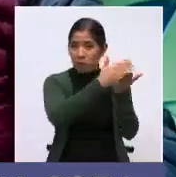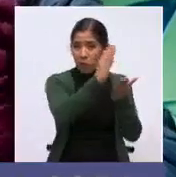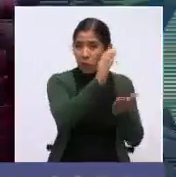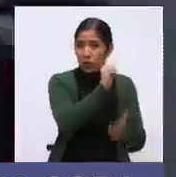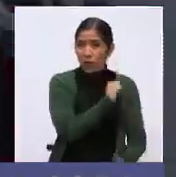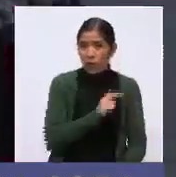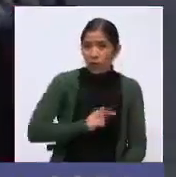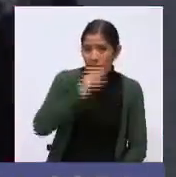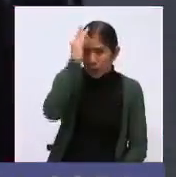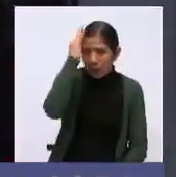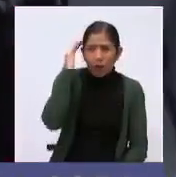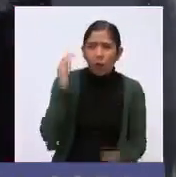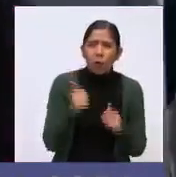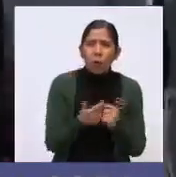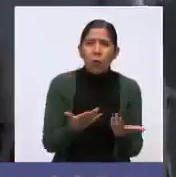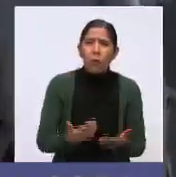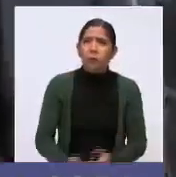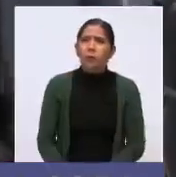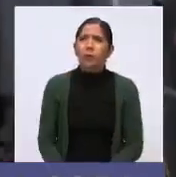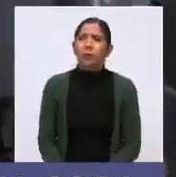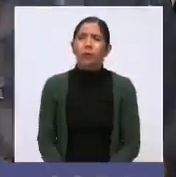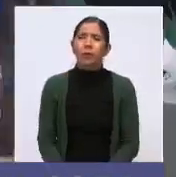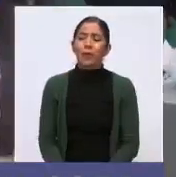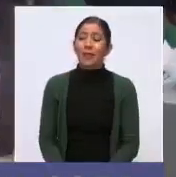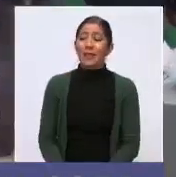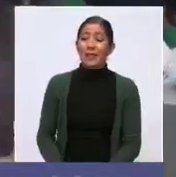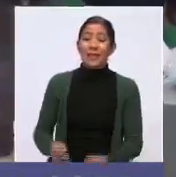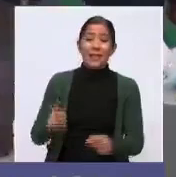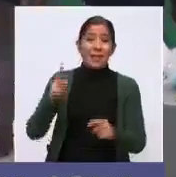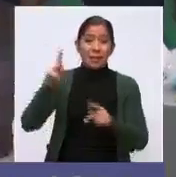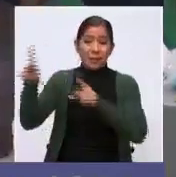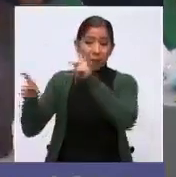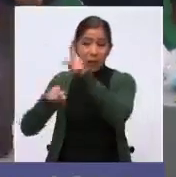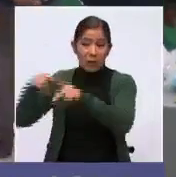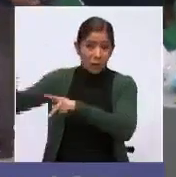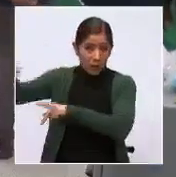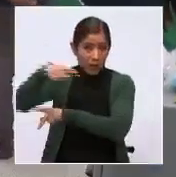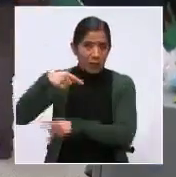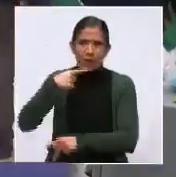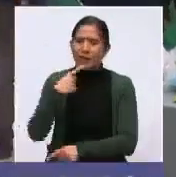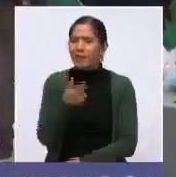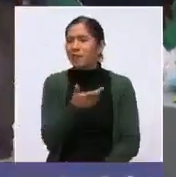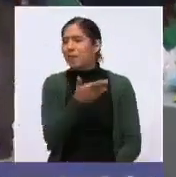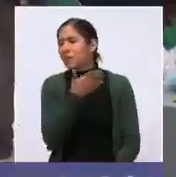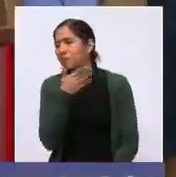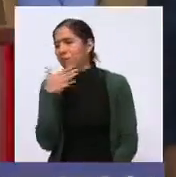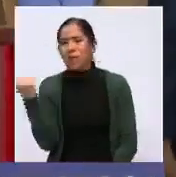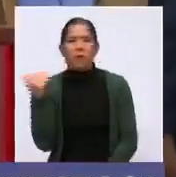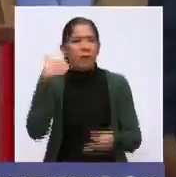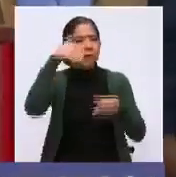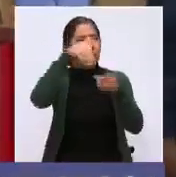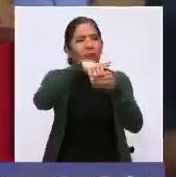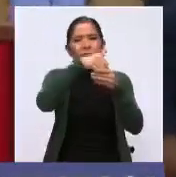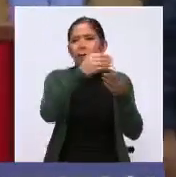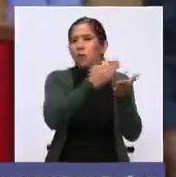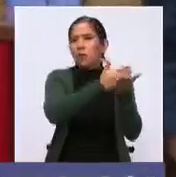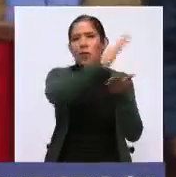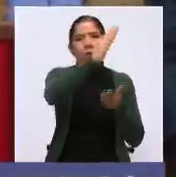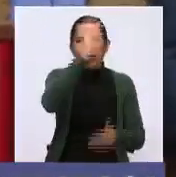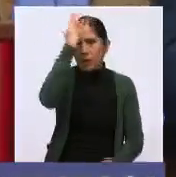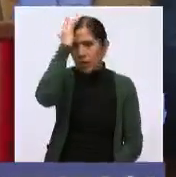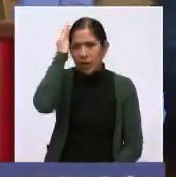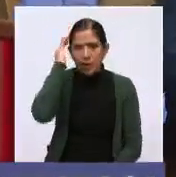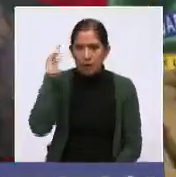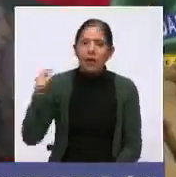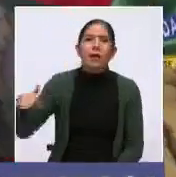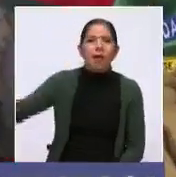La revocatoria es lo que la población está pidiendo, ¿ya? Si sigue la